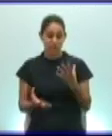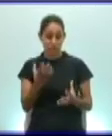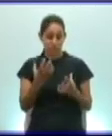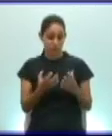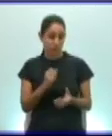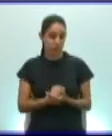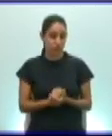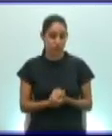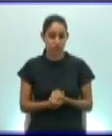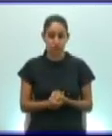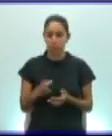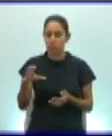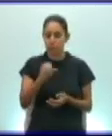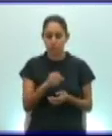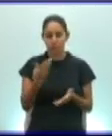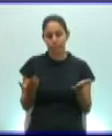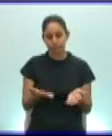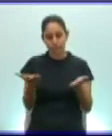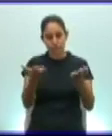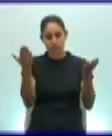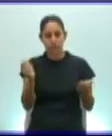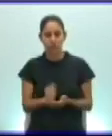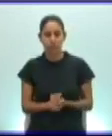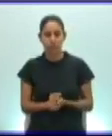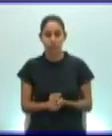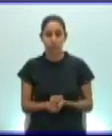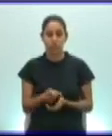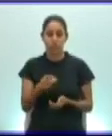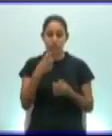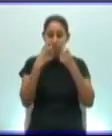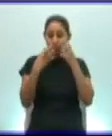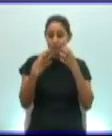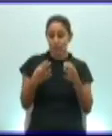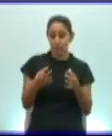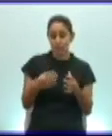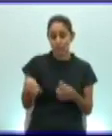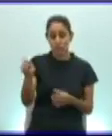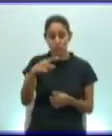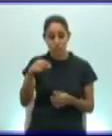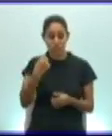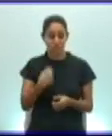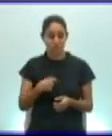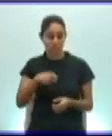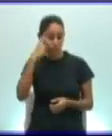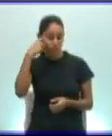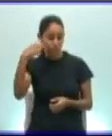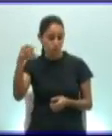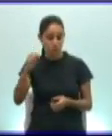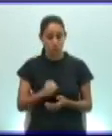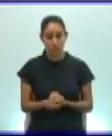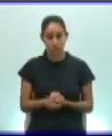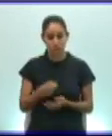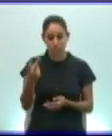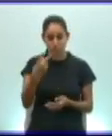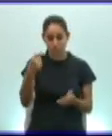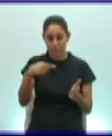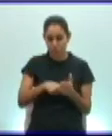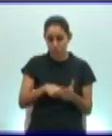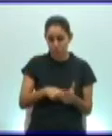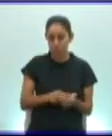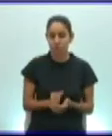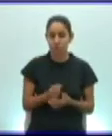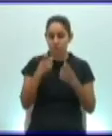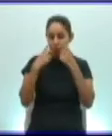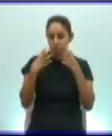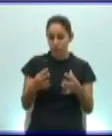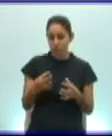nosotros todo este desarrollo. Por lo tanto, es una acción de gran envergadura que ustedes deben conocer esos dos puntos fundamentales, Playa Larga,